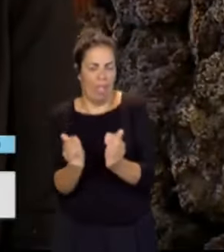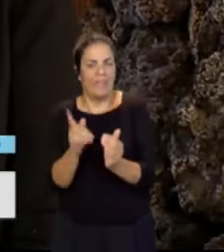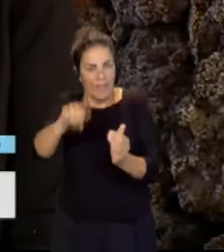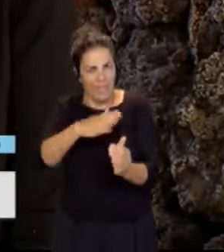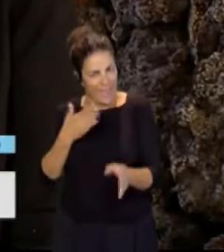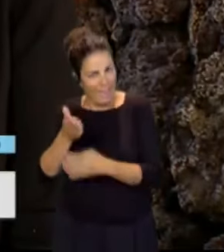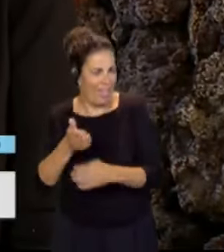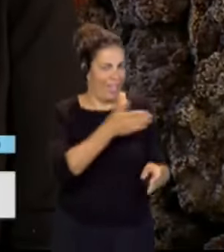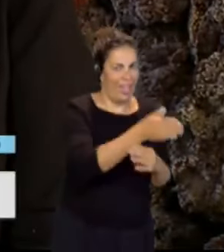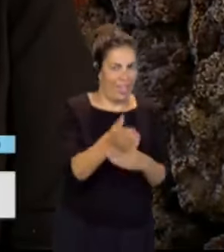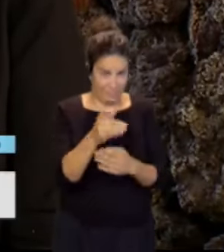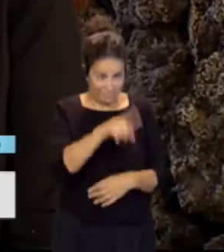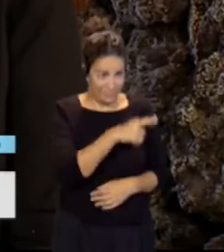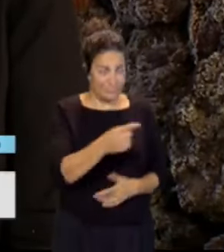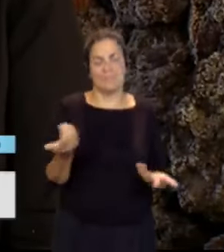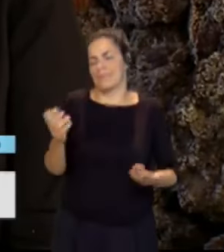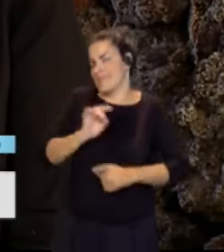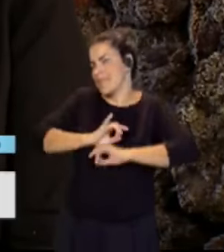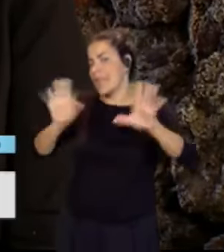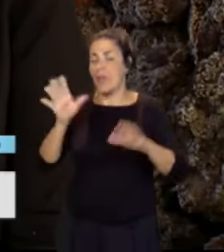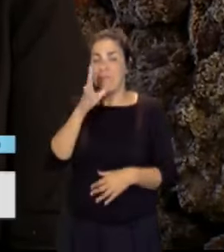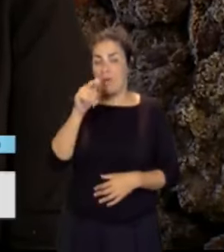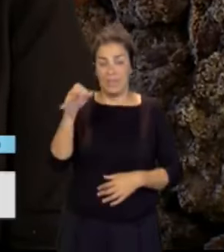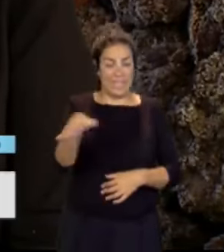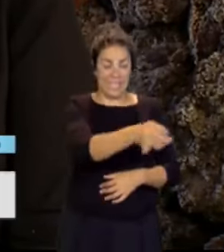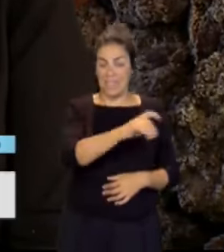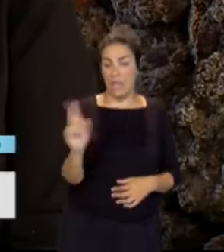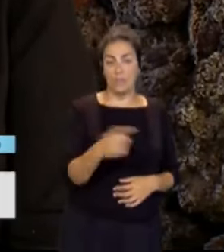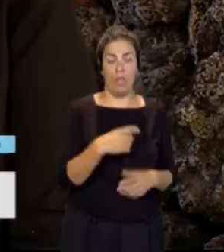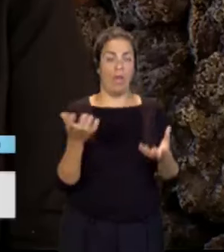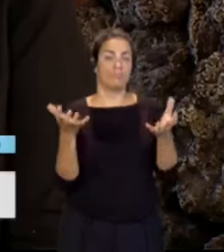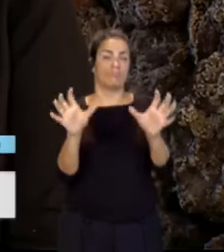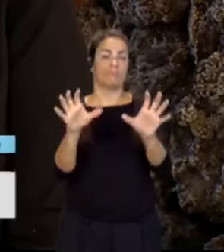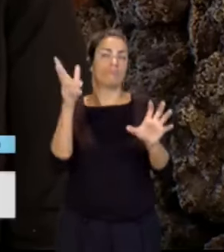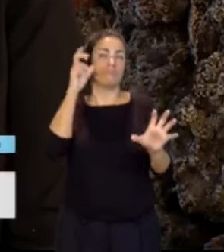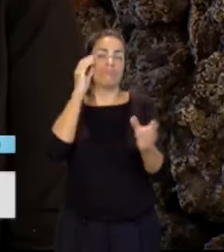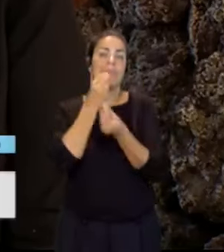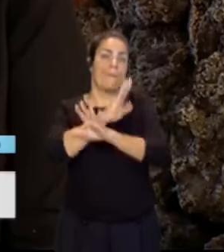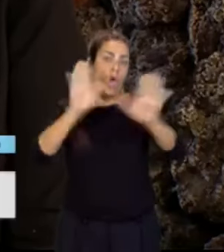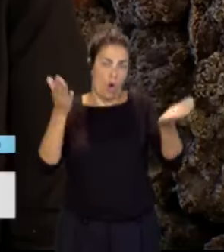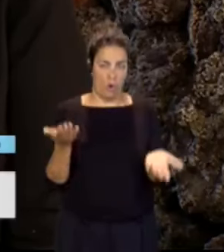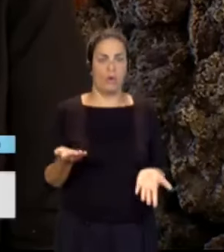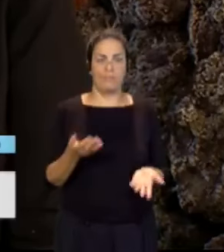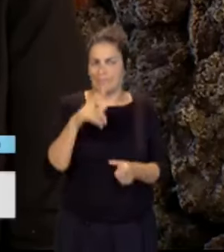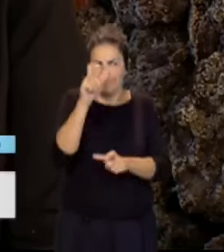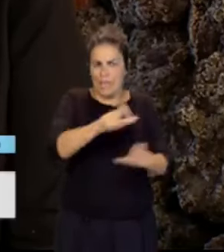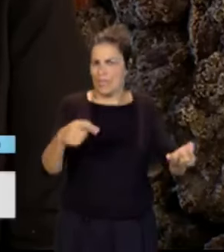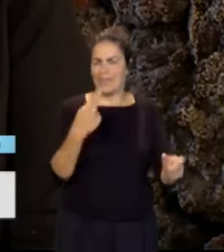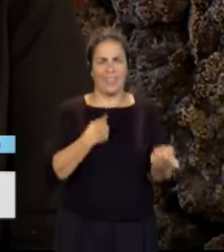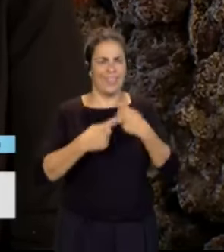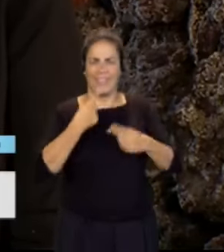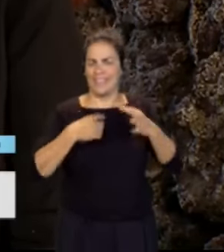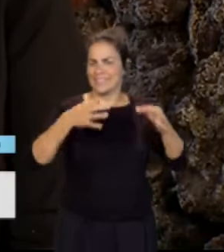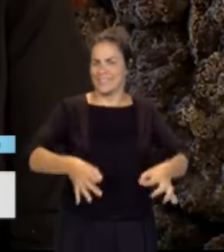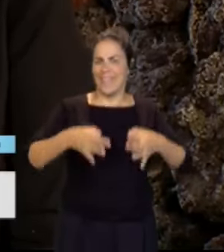porque eh es la radio que más se puede escuchar en todas las Islas la que mejor implantación tiene siempre nos lo dice todo el mundo Cada vez que